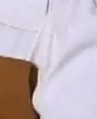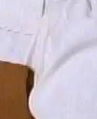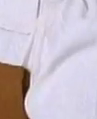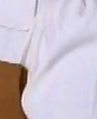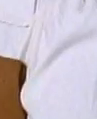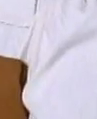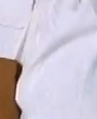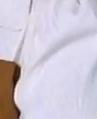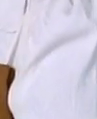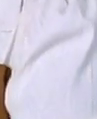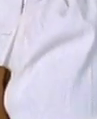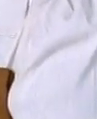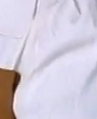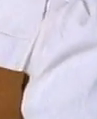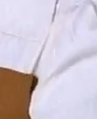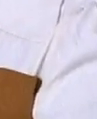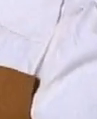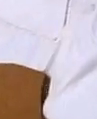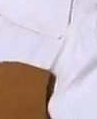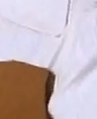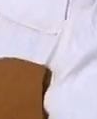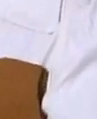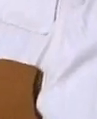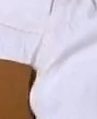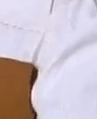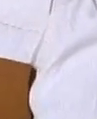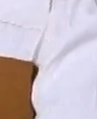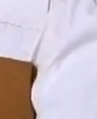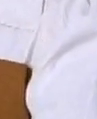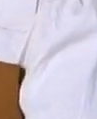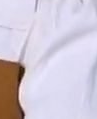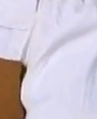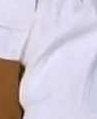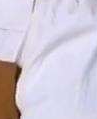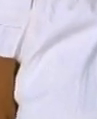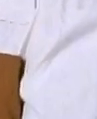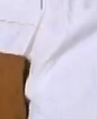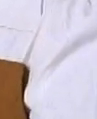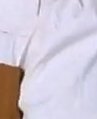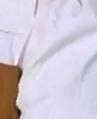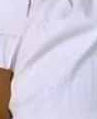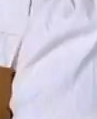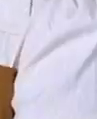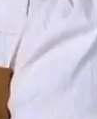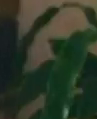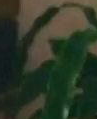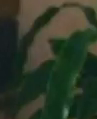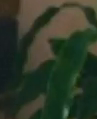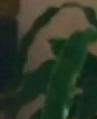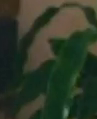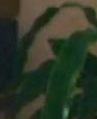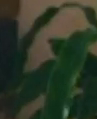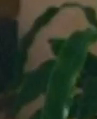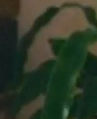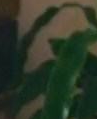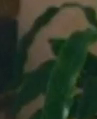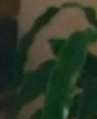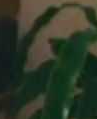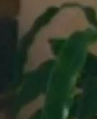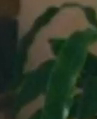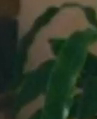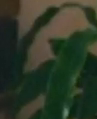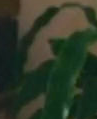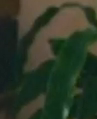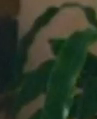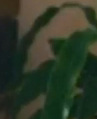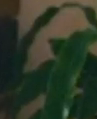formación integral. ¿Podemos decir que usted es una periodista especializada quizás en temas sociales, en biografía? A ver, yo pienso que